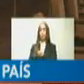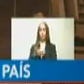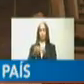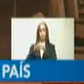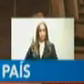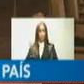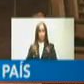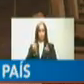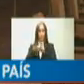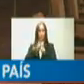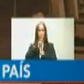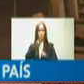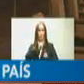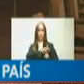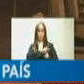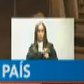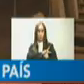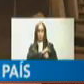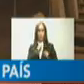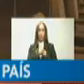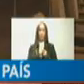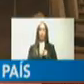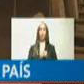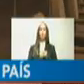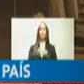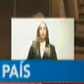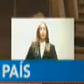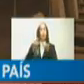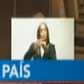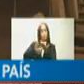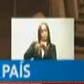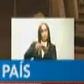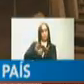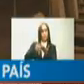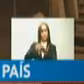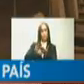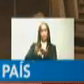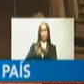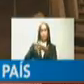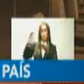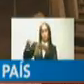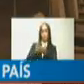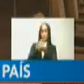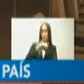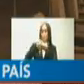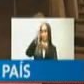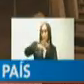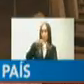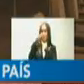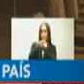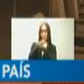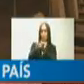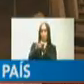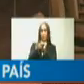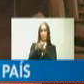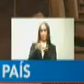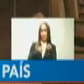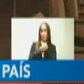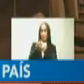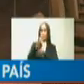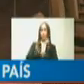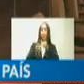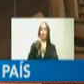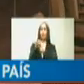los próximos 4 años a diferentes causas sociales para acompañar a toda la nación dominicana. Los gastos